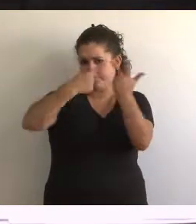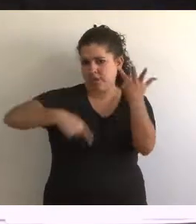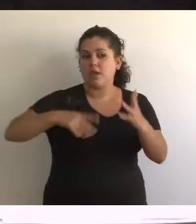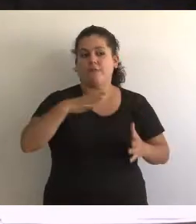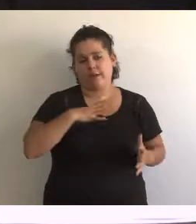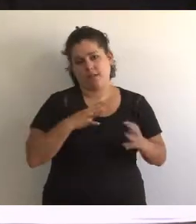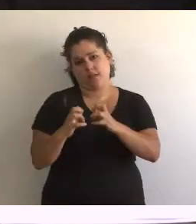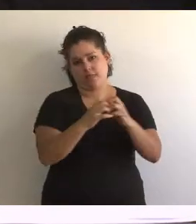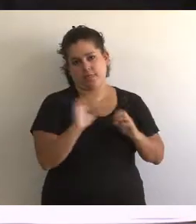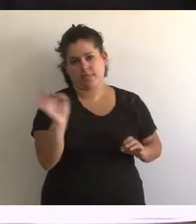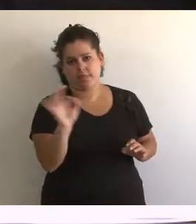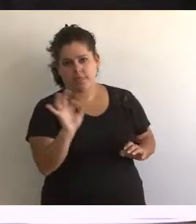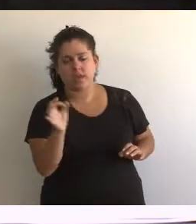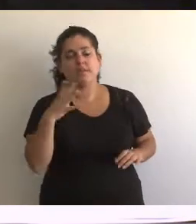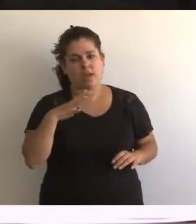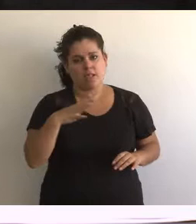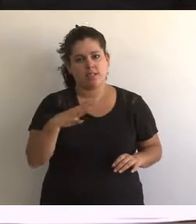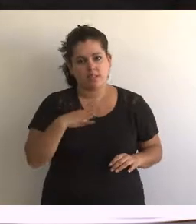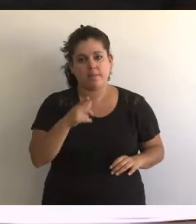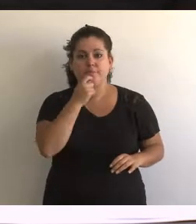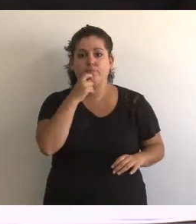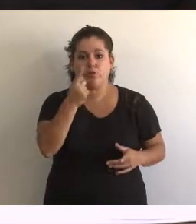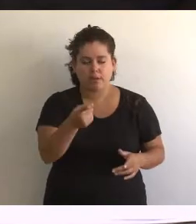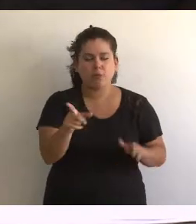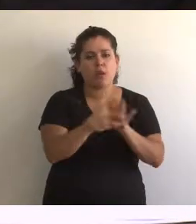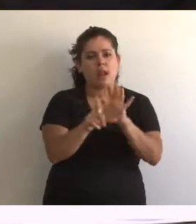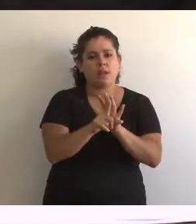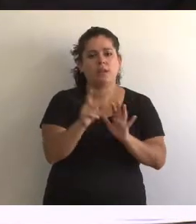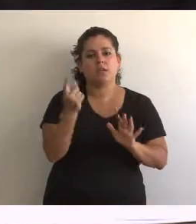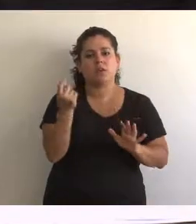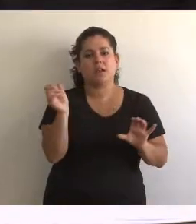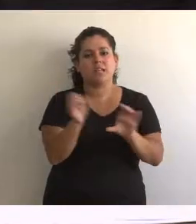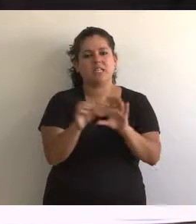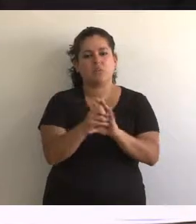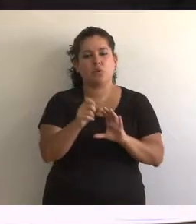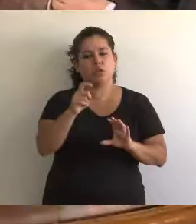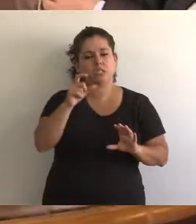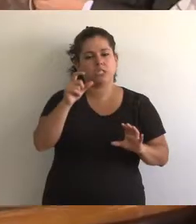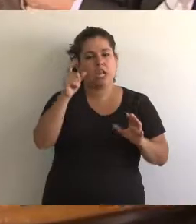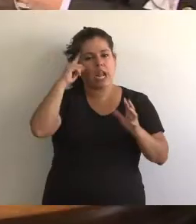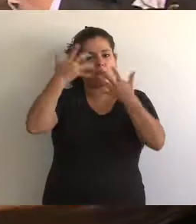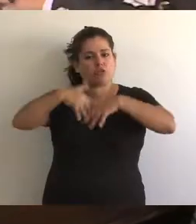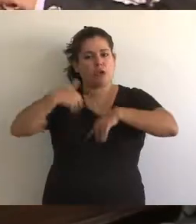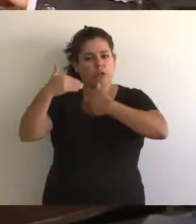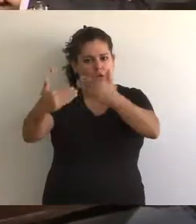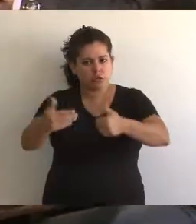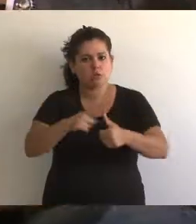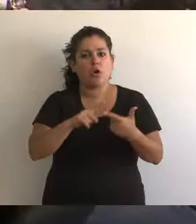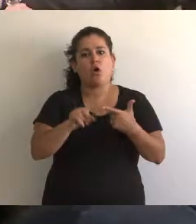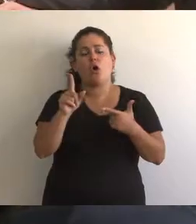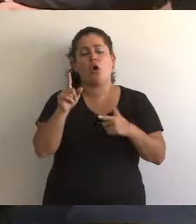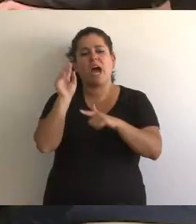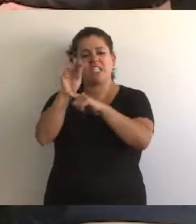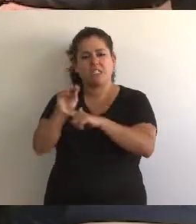proyectos que no se han tratado, que están pendientes sobre estos temas, por ejemplo, la ley de residuos electrónicos o la regulación